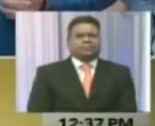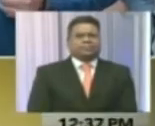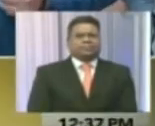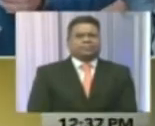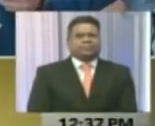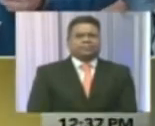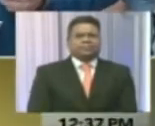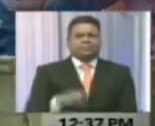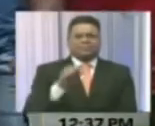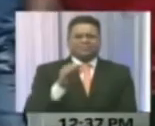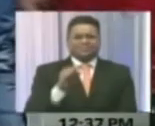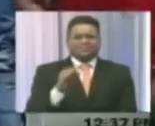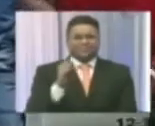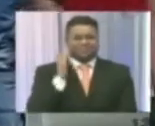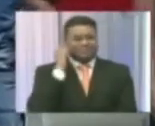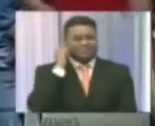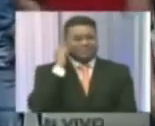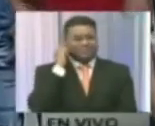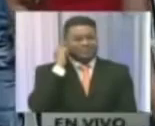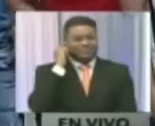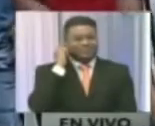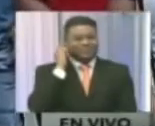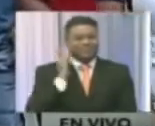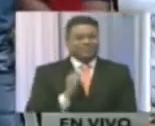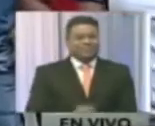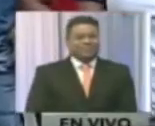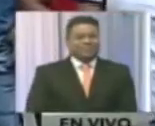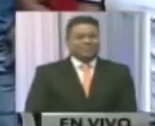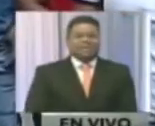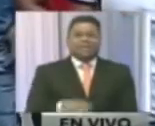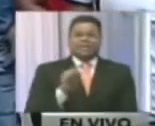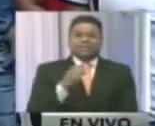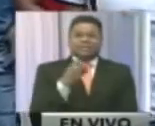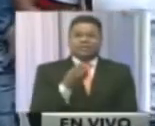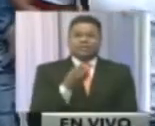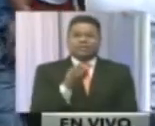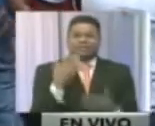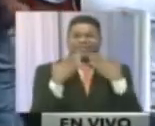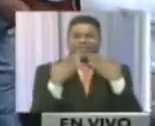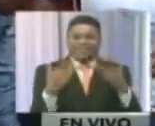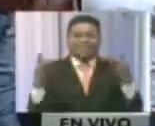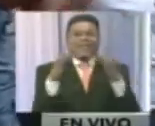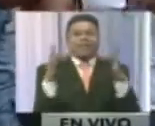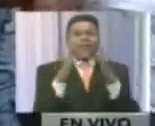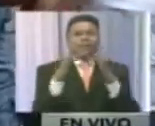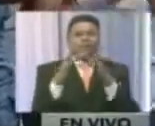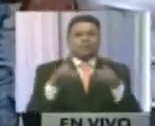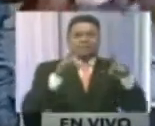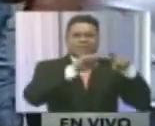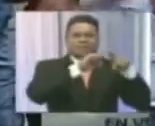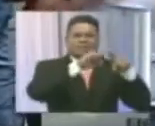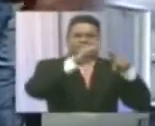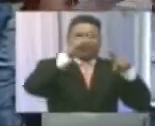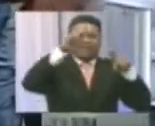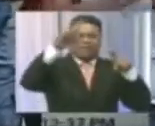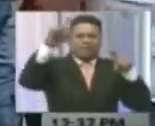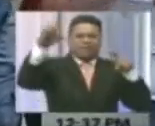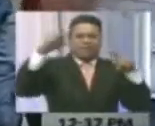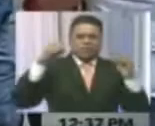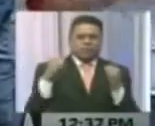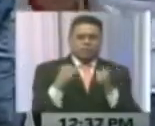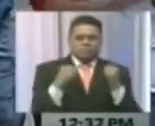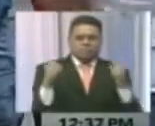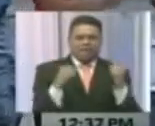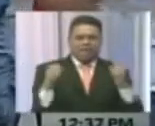Así es, muchísimas gracias por el pase. En este momento nos encontramos en la estación Barinitas del teleférico Mucumbarí del Estado Bolivariano